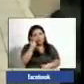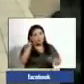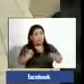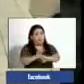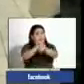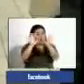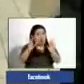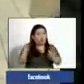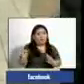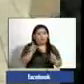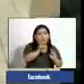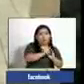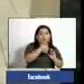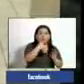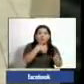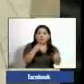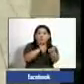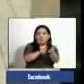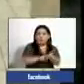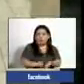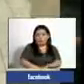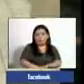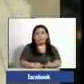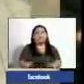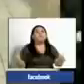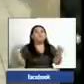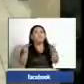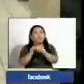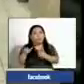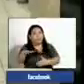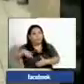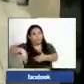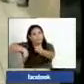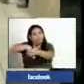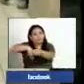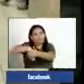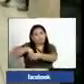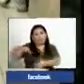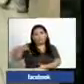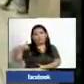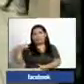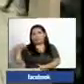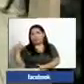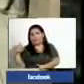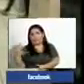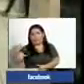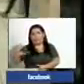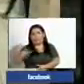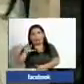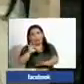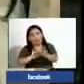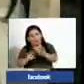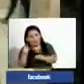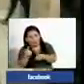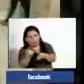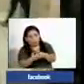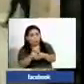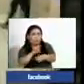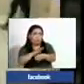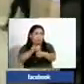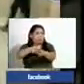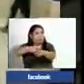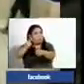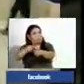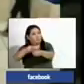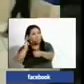al técnico y no han anunciado ningún fichaje. Movimientos también hay en Santa Tecla. Fíjese que hay jugadores que se despiden, que marcaron una época,